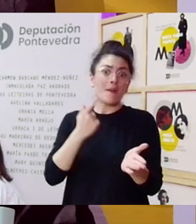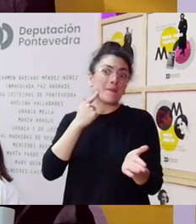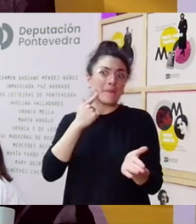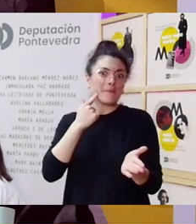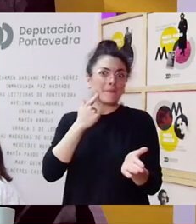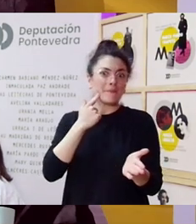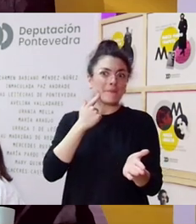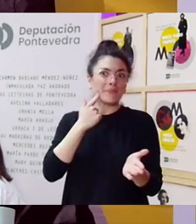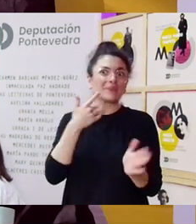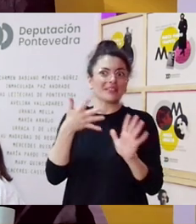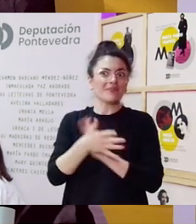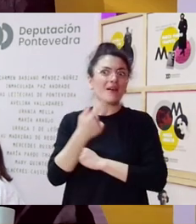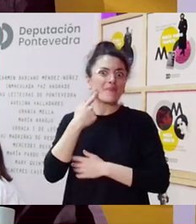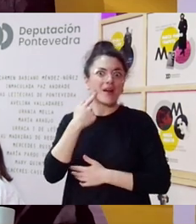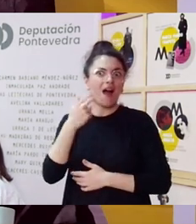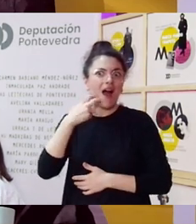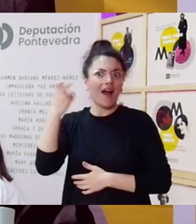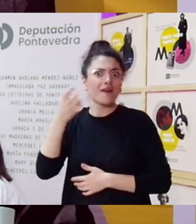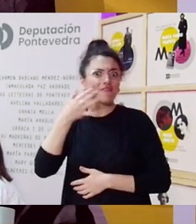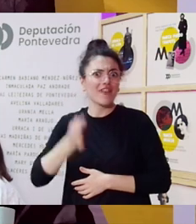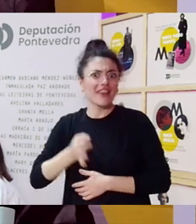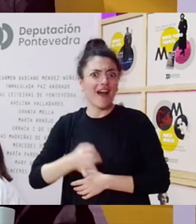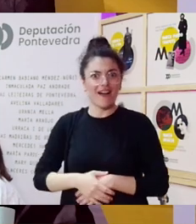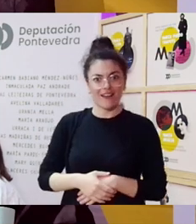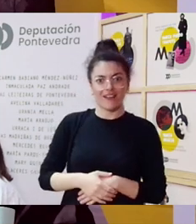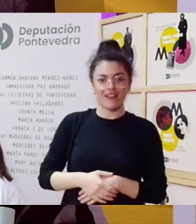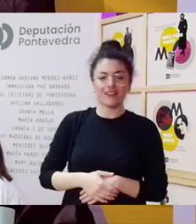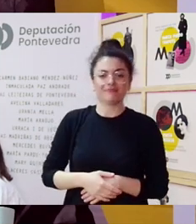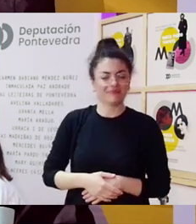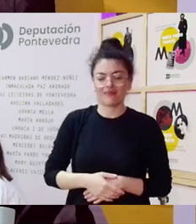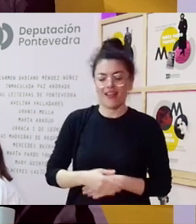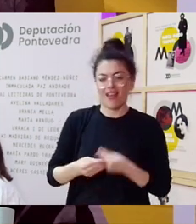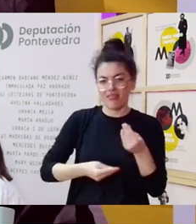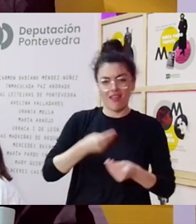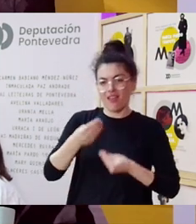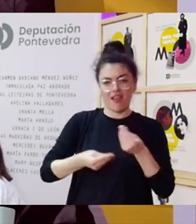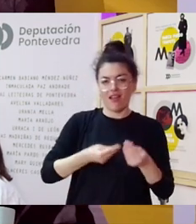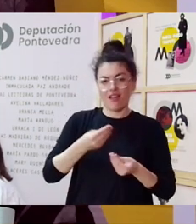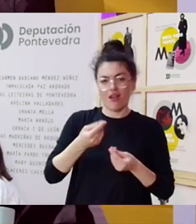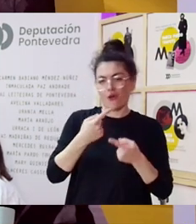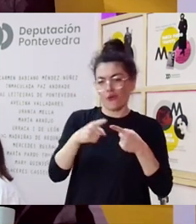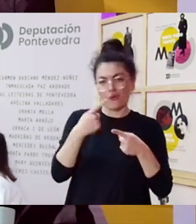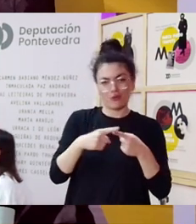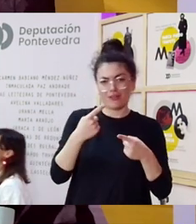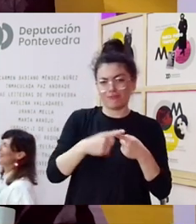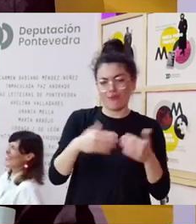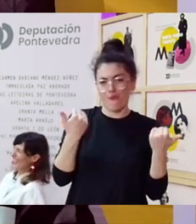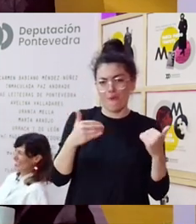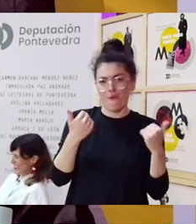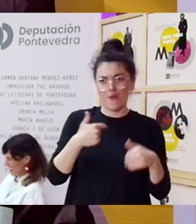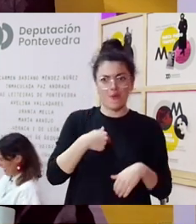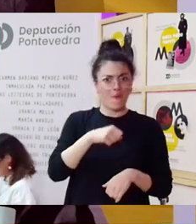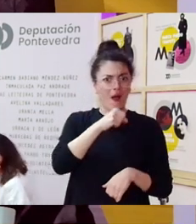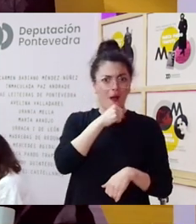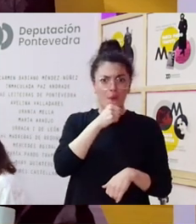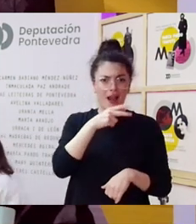a peza, de verdad. Fixo cousas increíbles. Eu non merezo ter unha abuela tan grande.